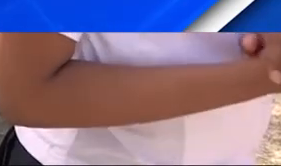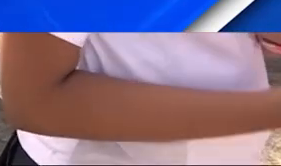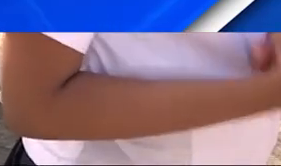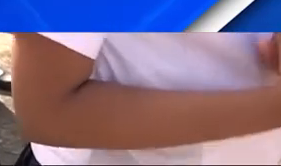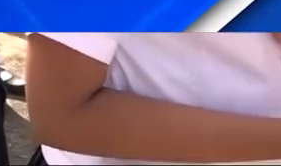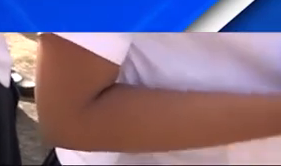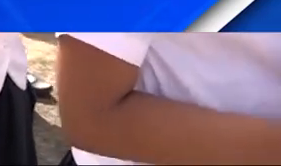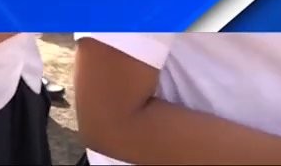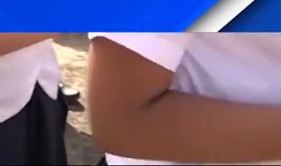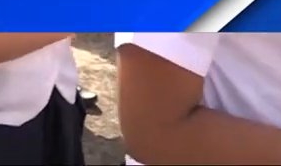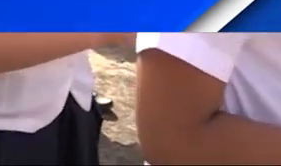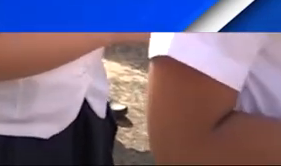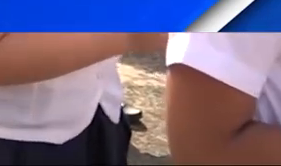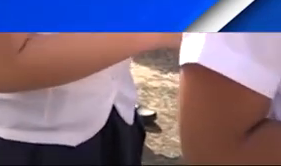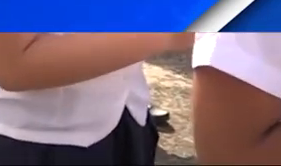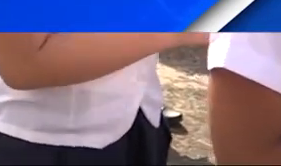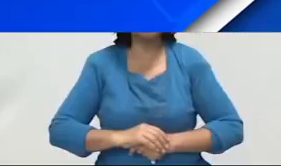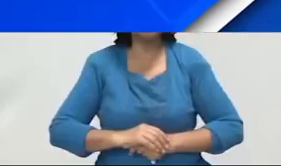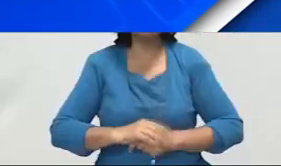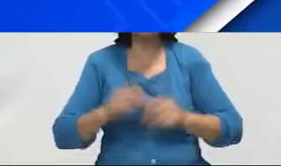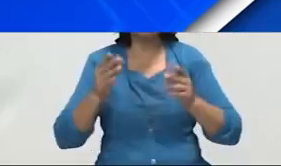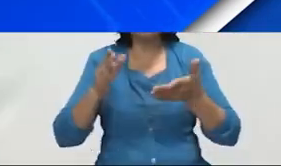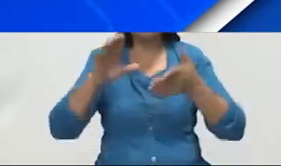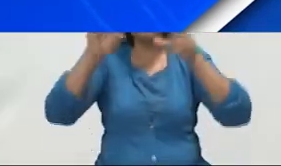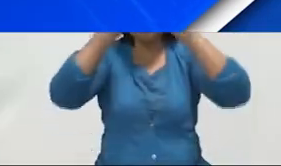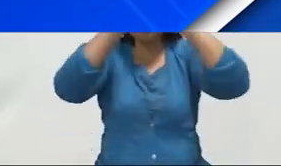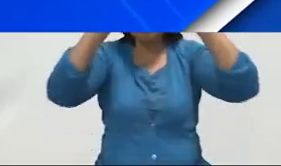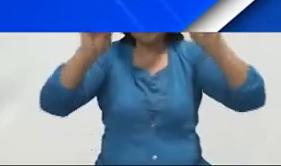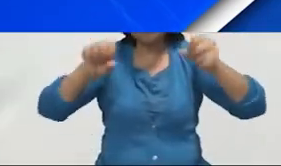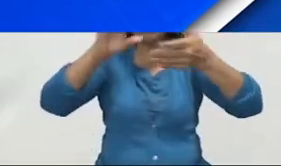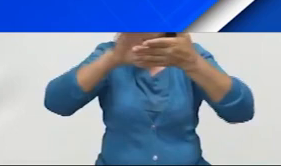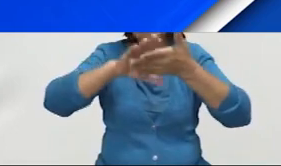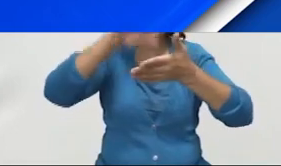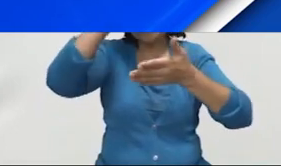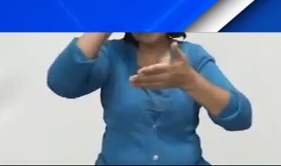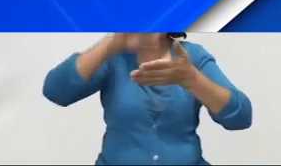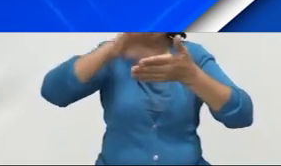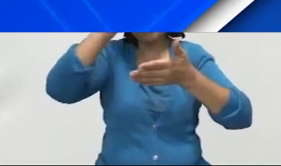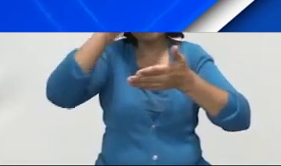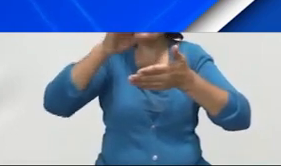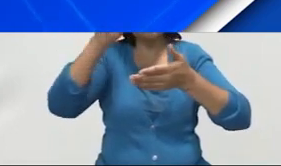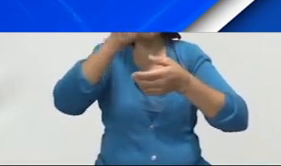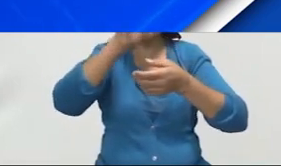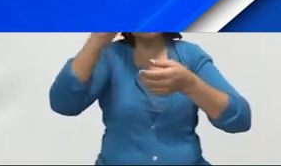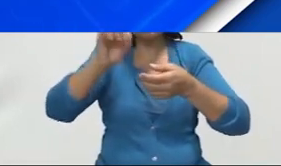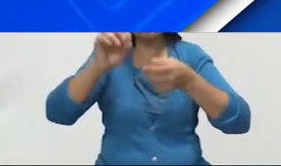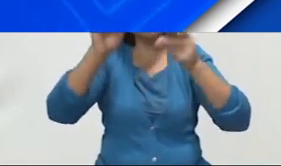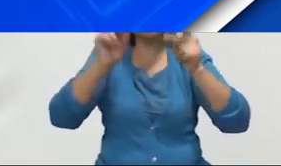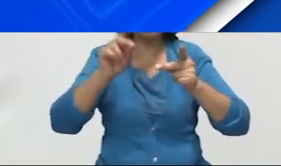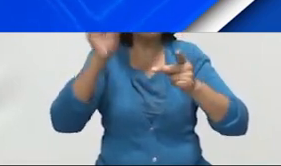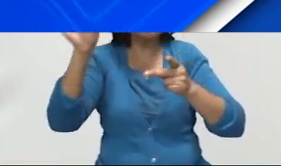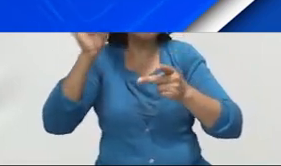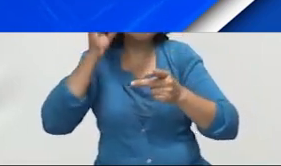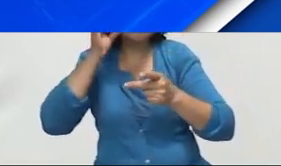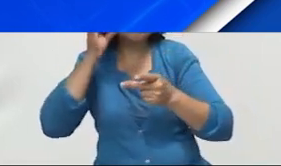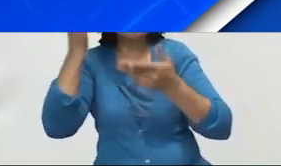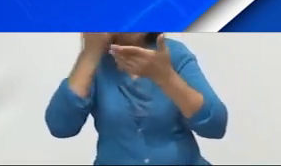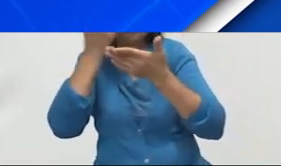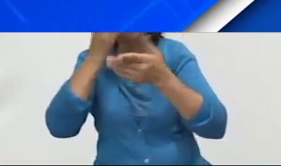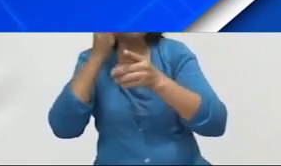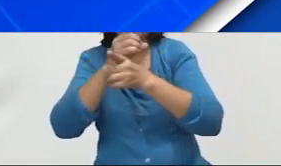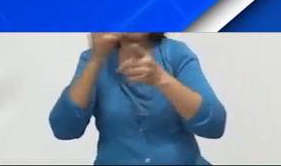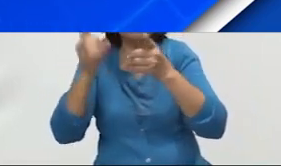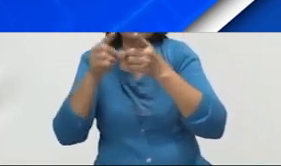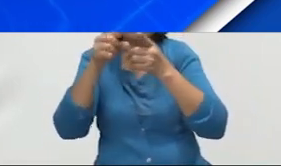ambientes escolares, la capacitación y reducción de la tasa del empirismo,